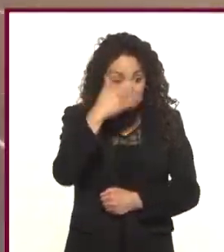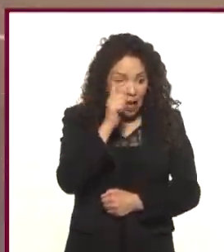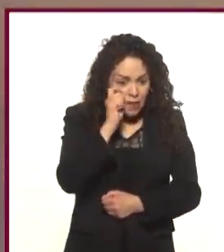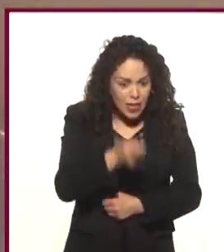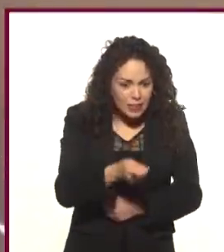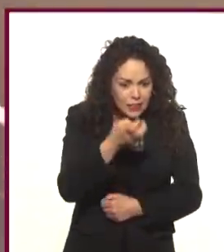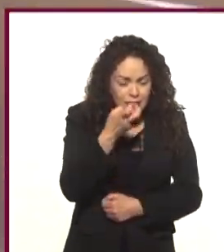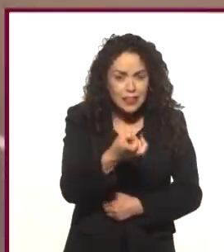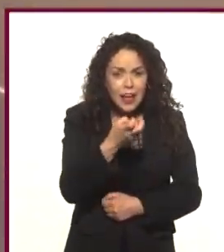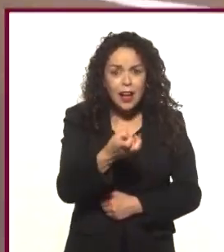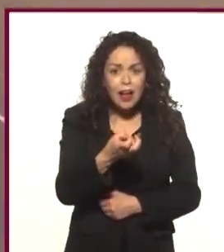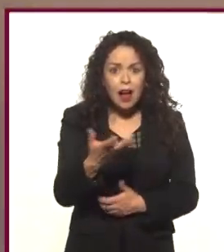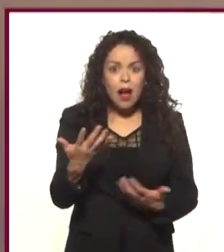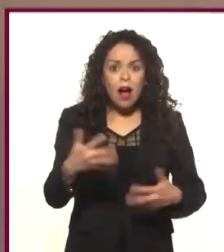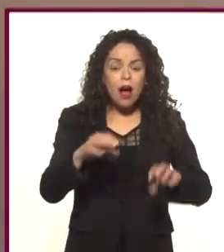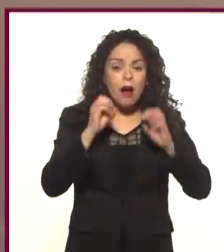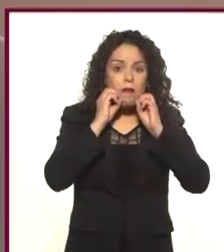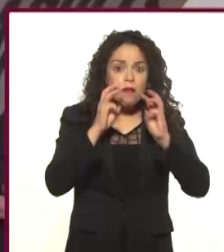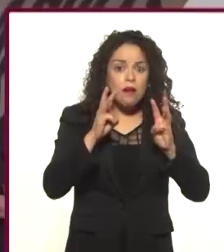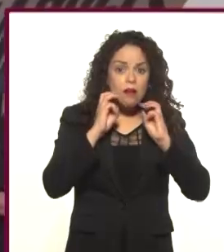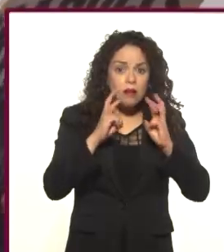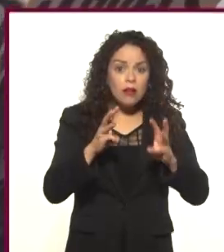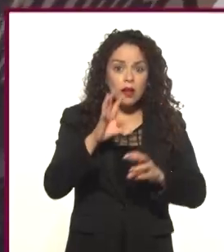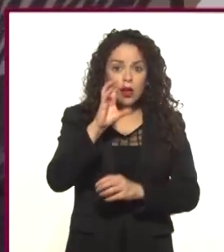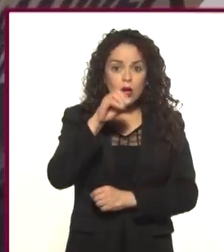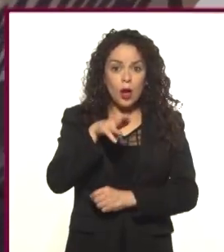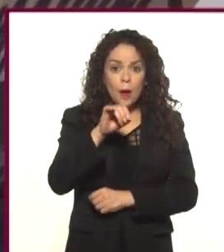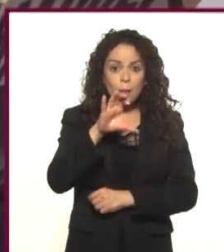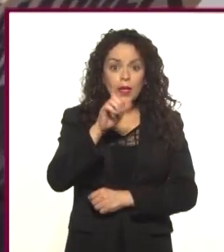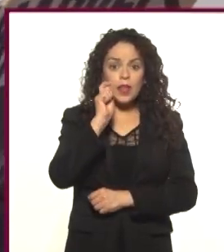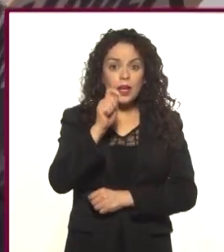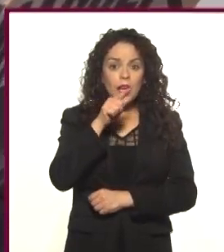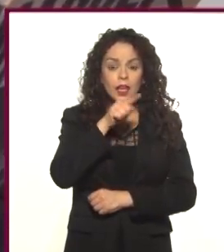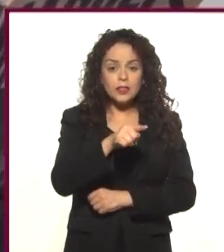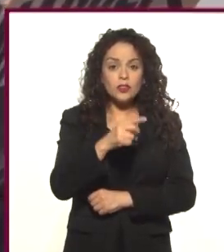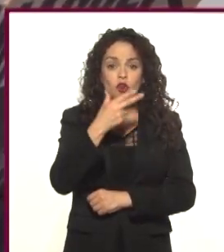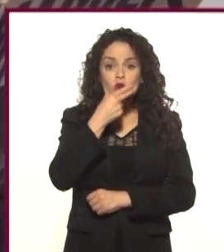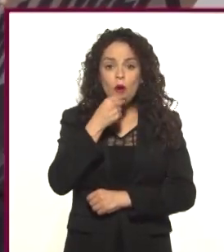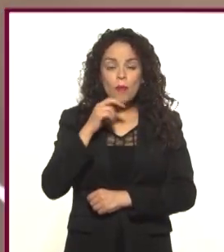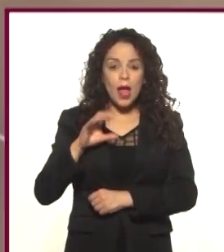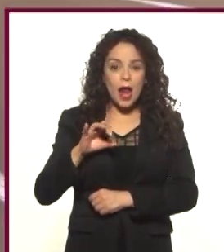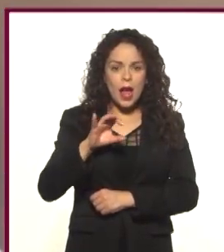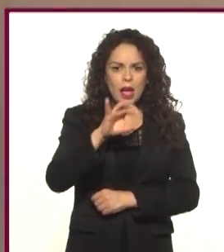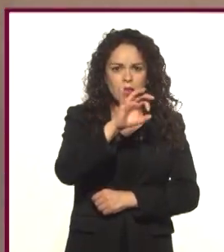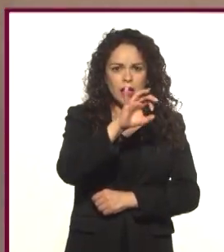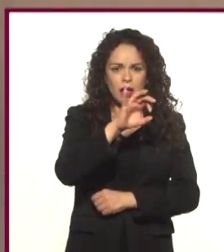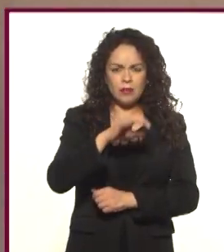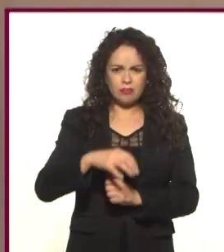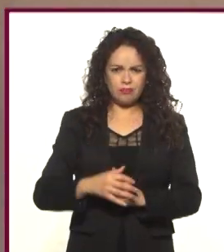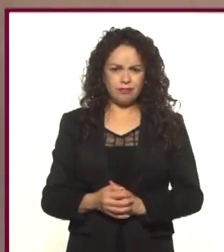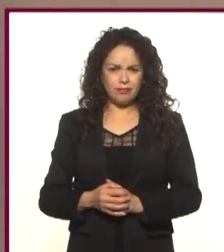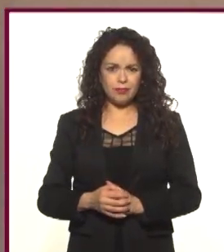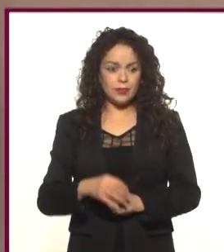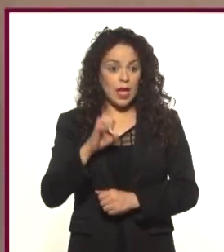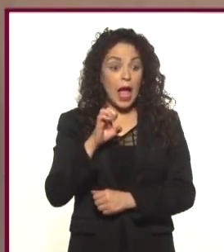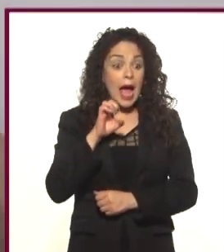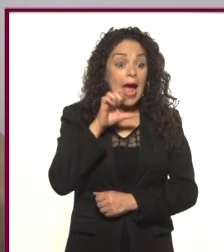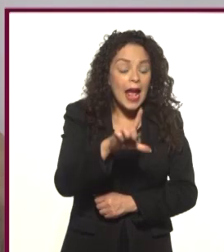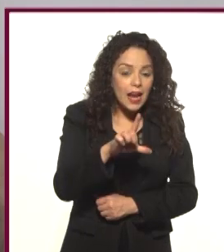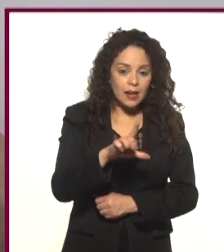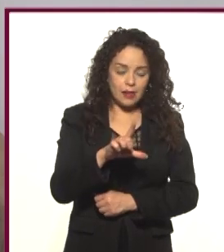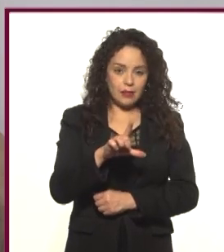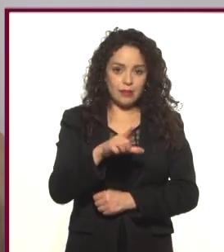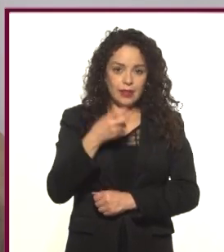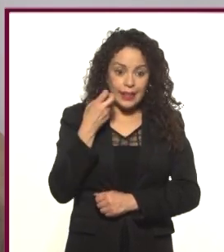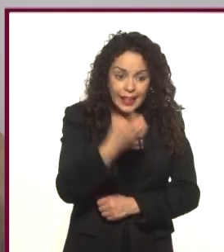¿Sabes qué es esto? ¿Un cómic de Spider-Man? ¿Un cómic de Spider-Man? ¡Es